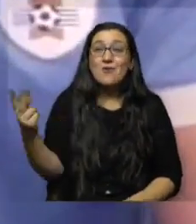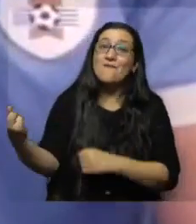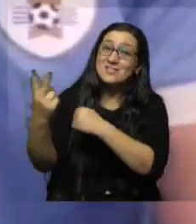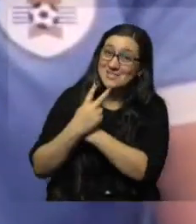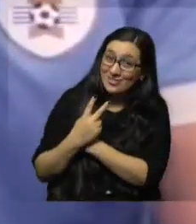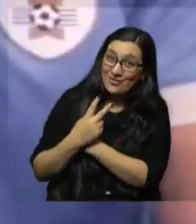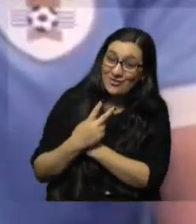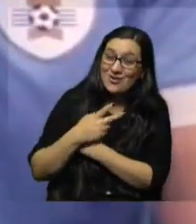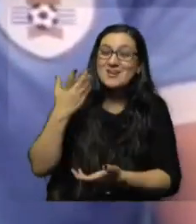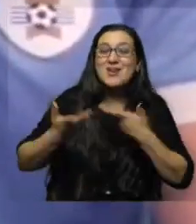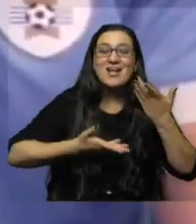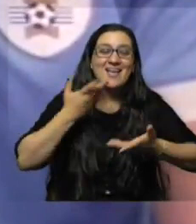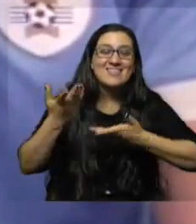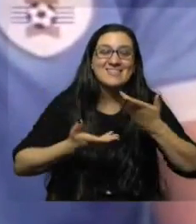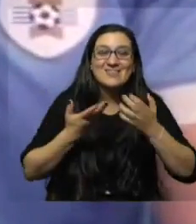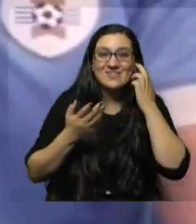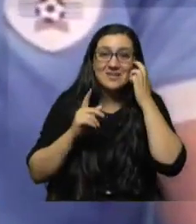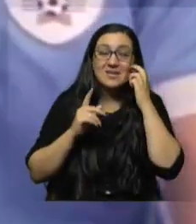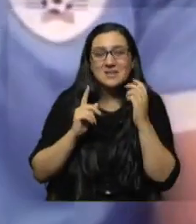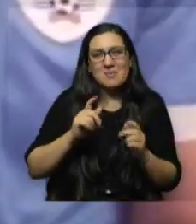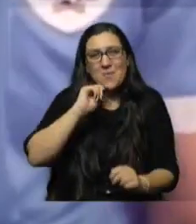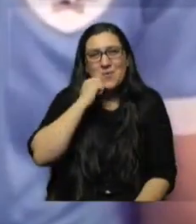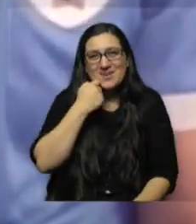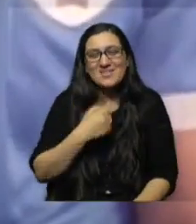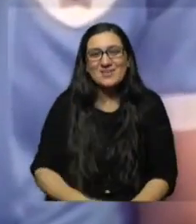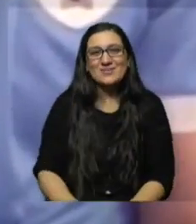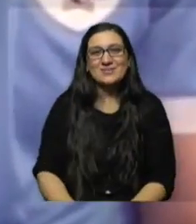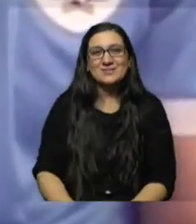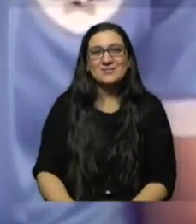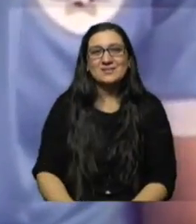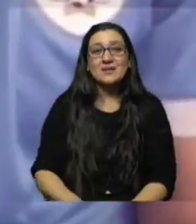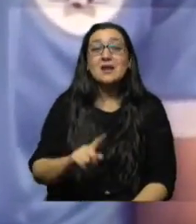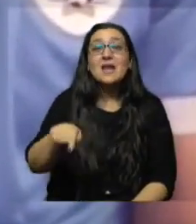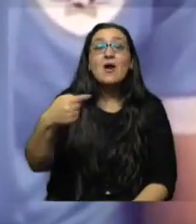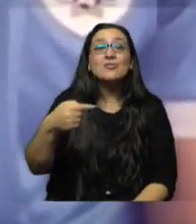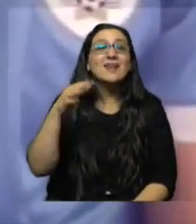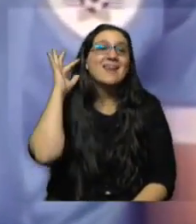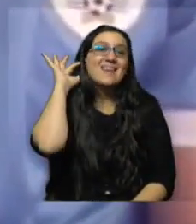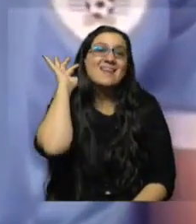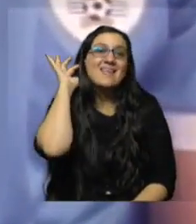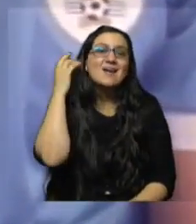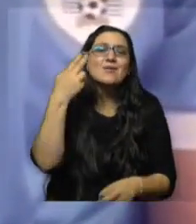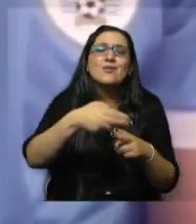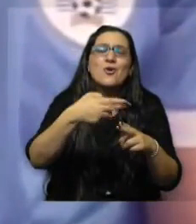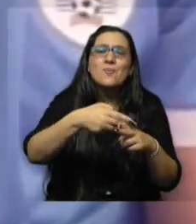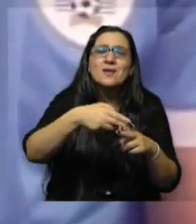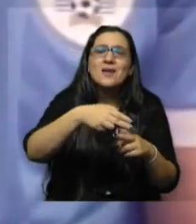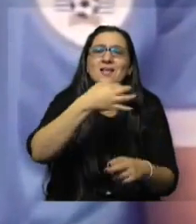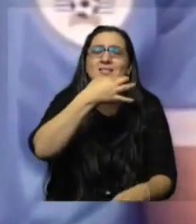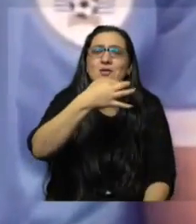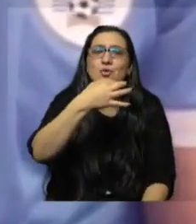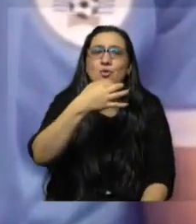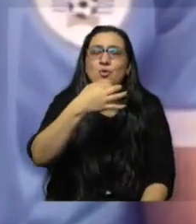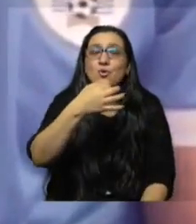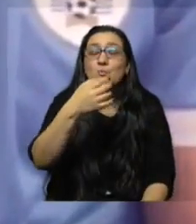Para y también, tremendo. Buenísimo. Pará, y la otra niña, ¿cómo se llama la que dijo cómo va a salir